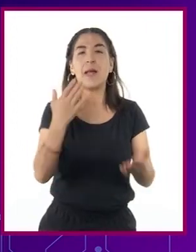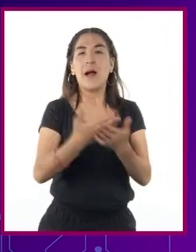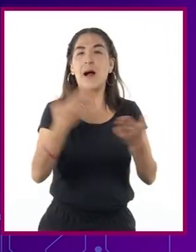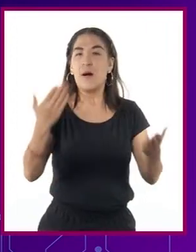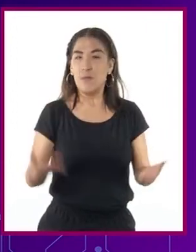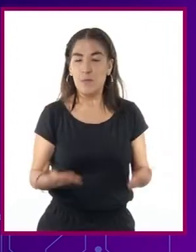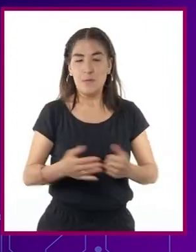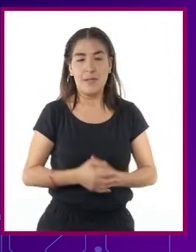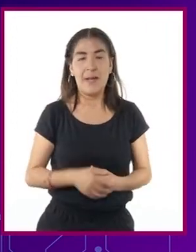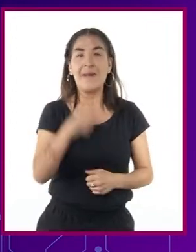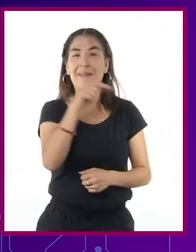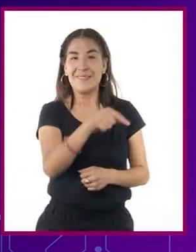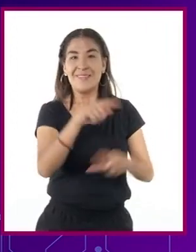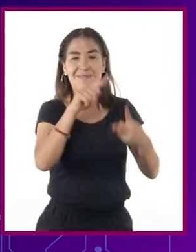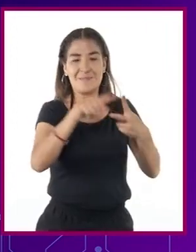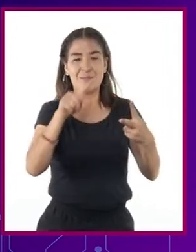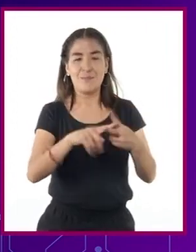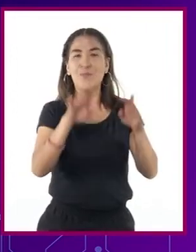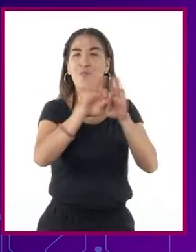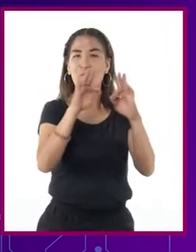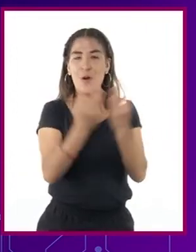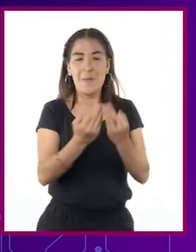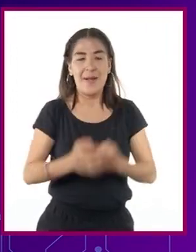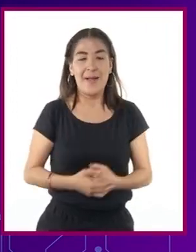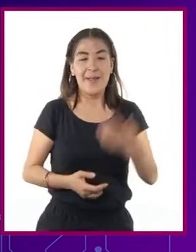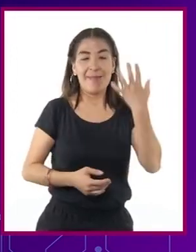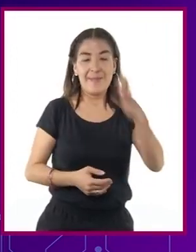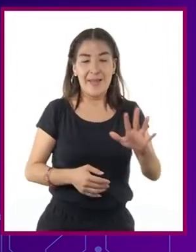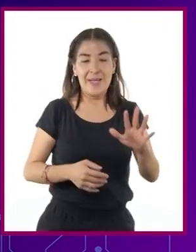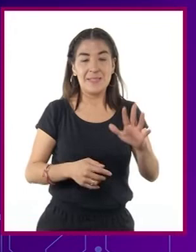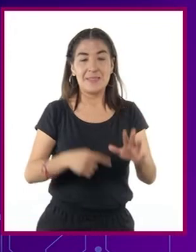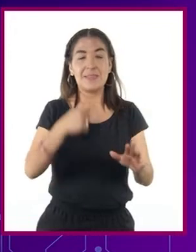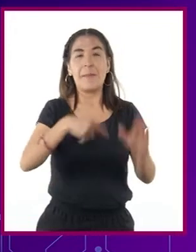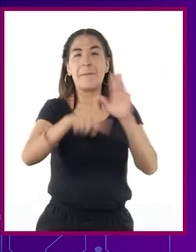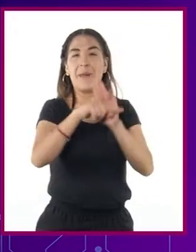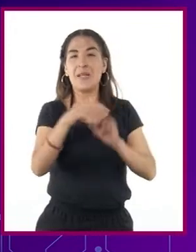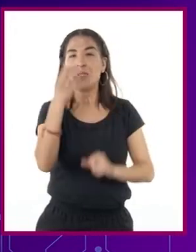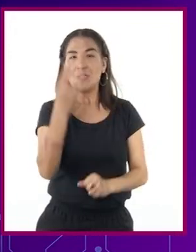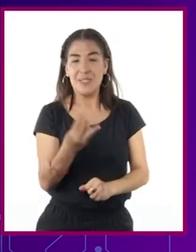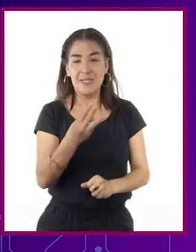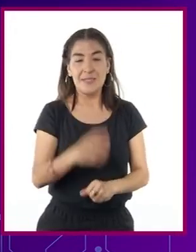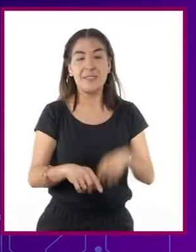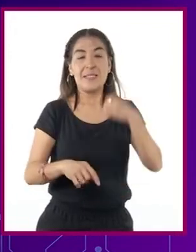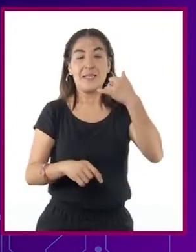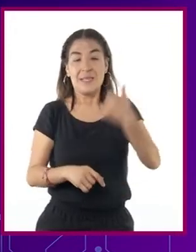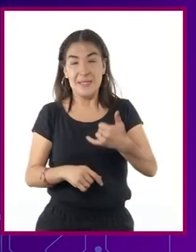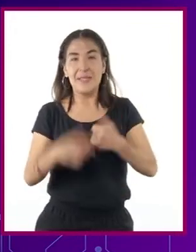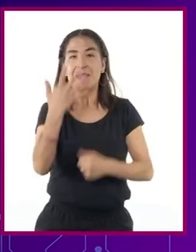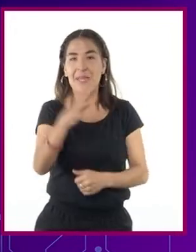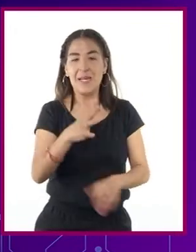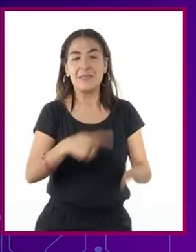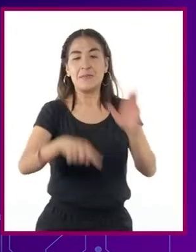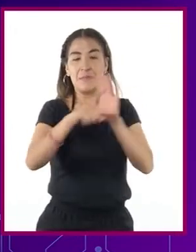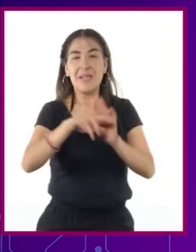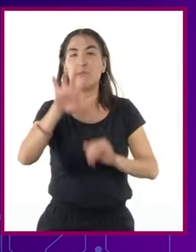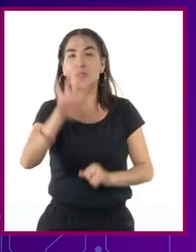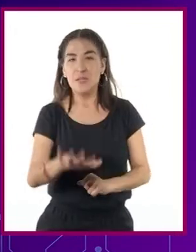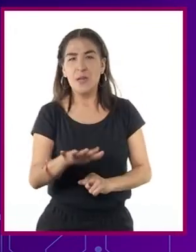Ahora, de estas dos expresiones, 10 a la 3 negativo y 10 a la 5 negativo, ¿cuál de ellas es